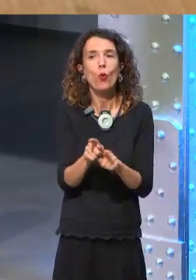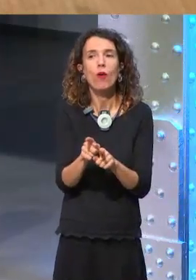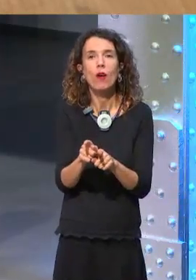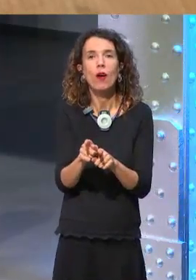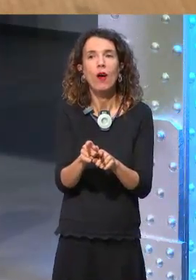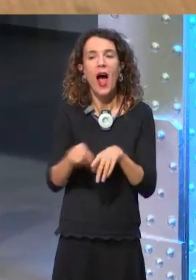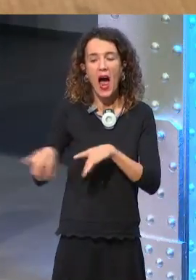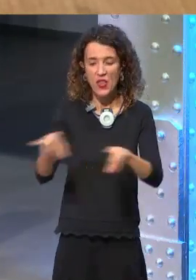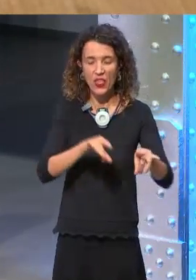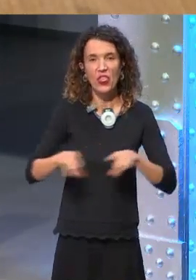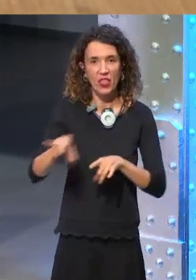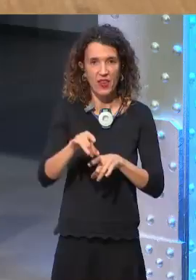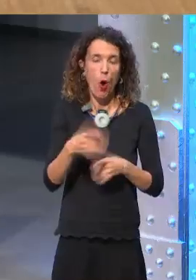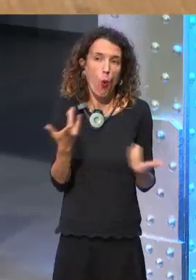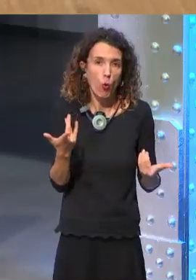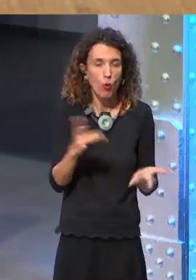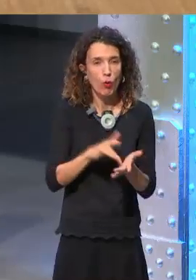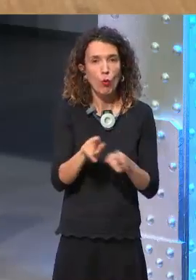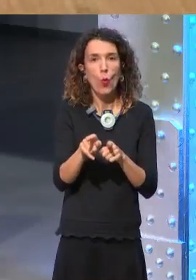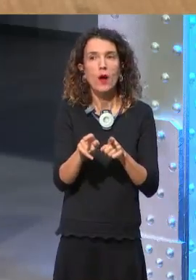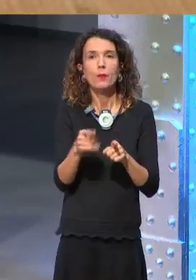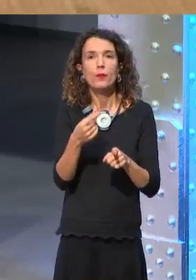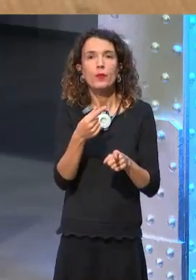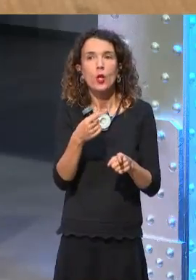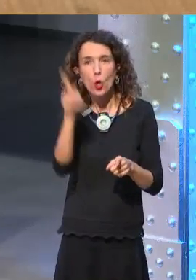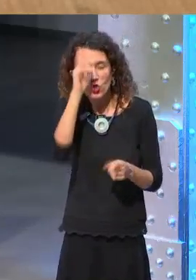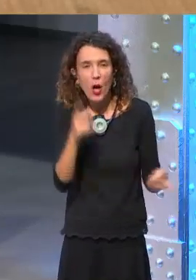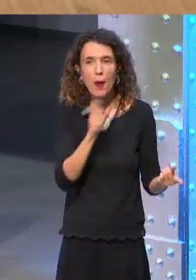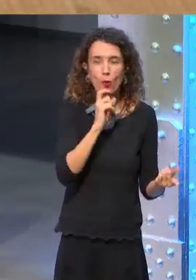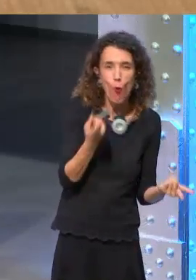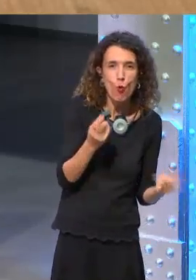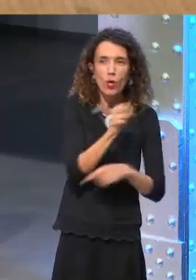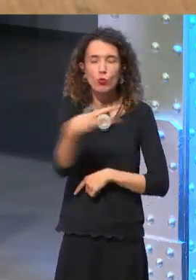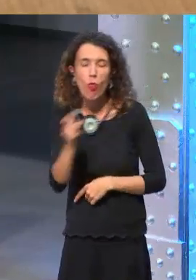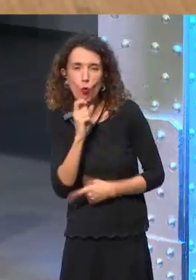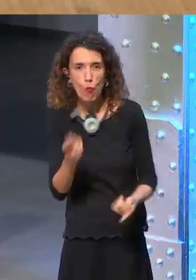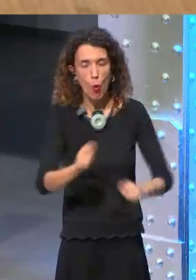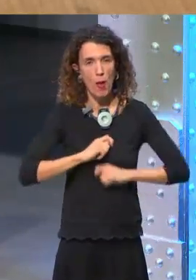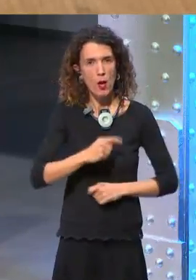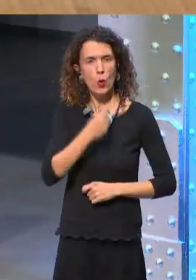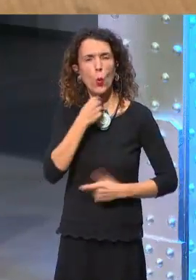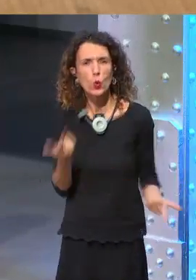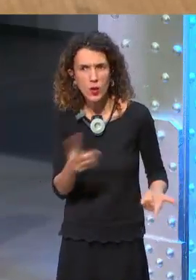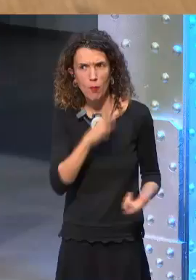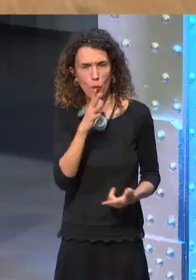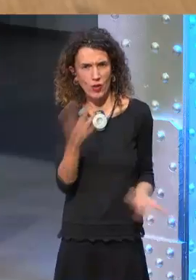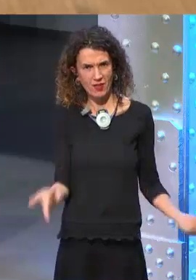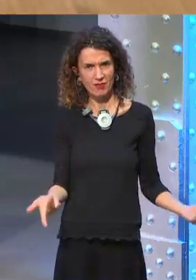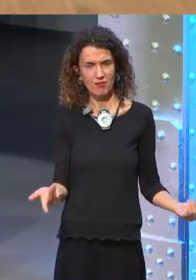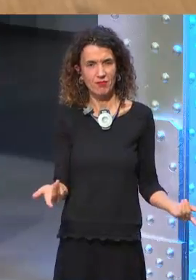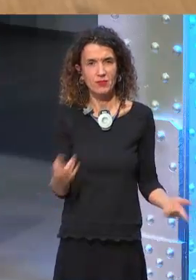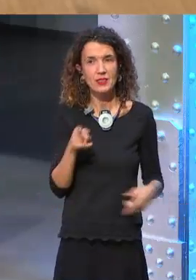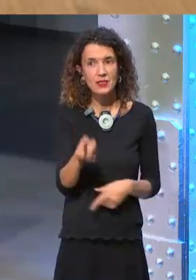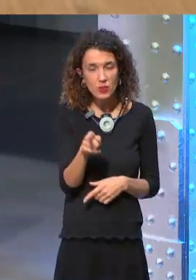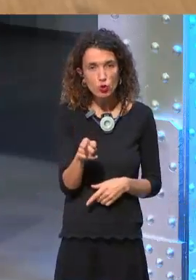fascina de esta impredecibilidad? Me parece fascinante, porque sigo pensando